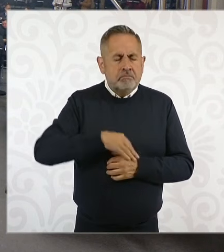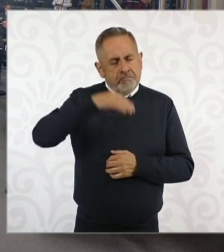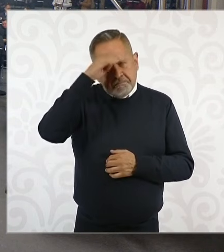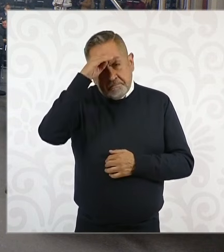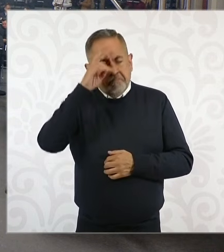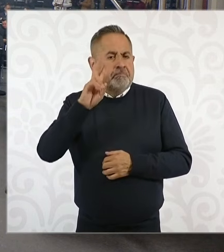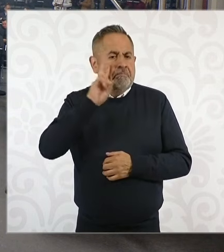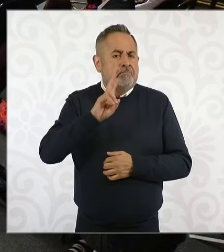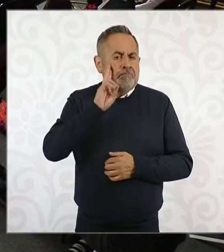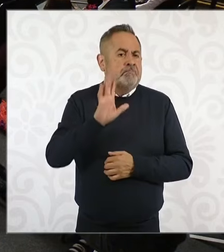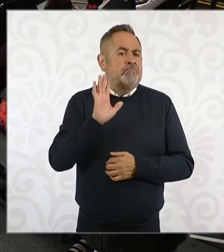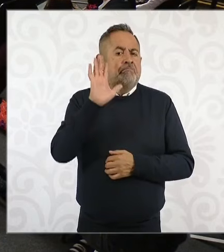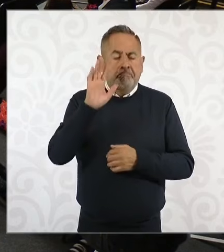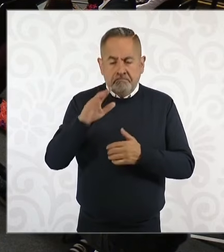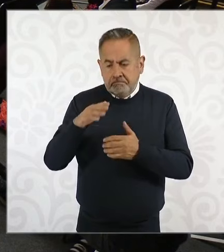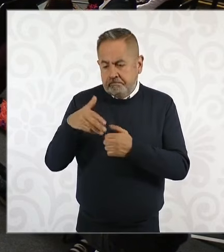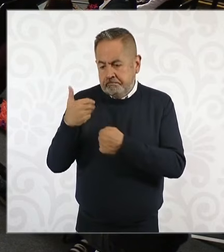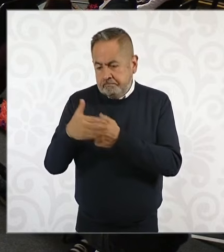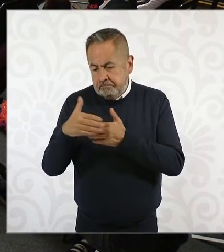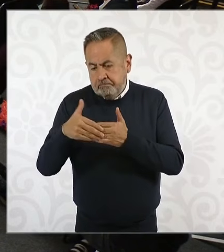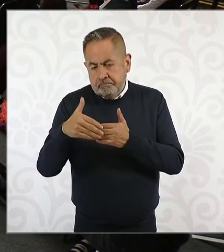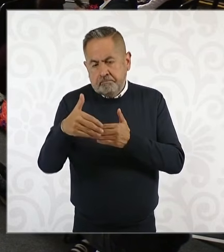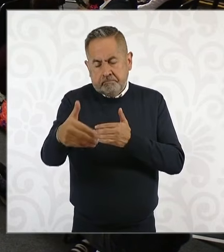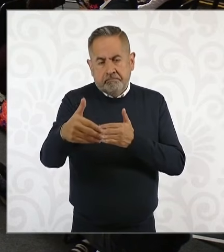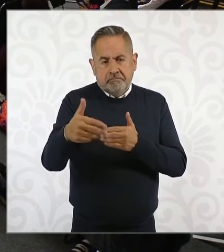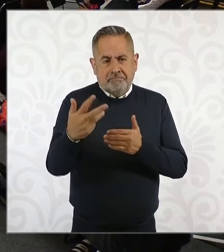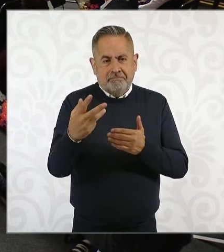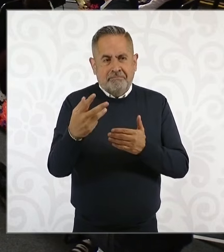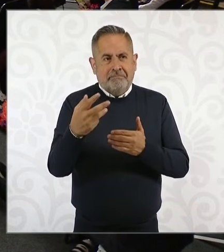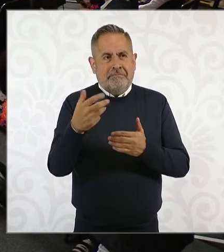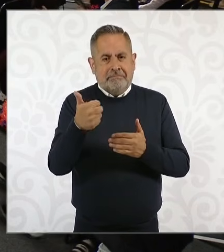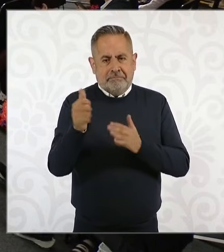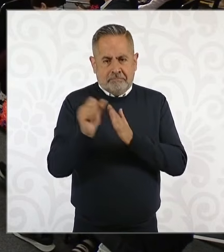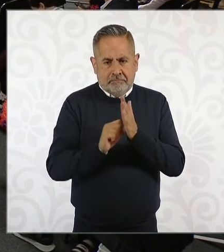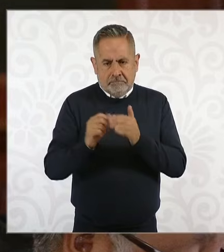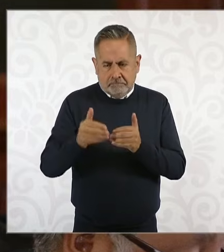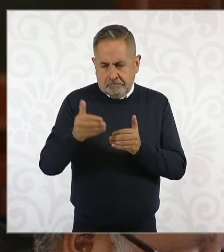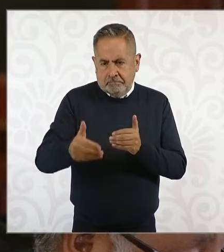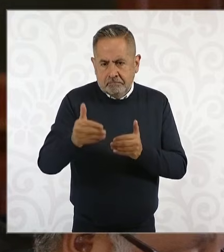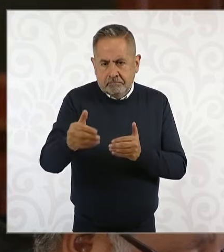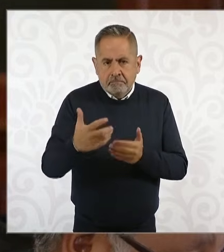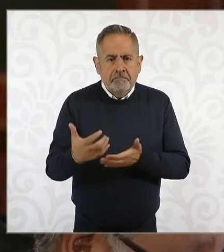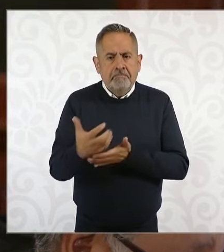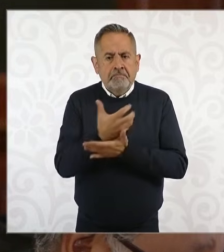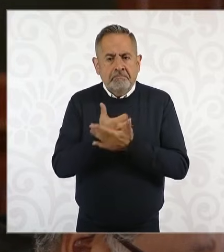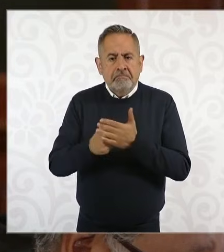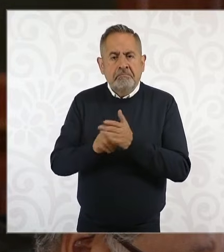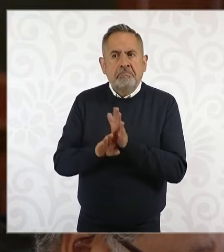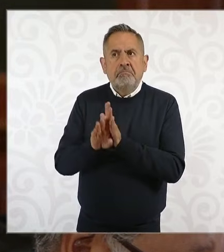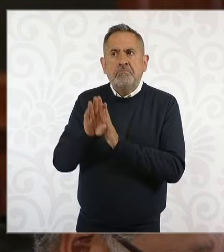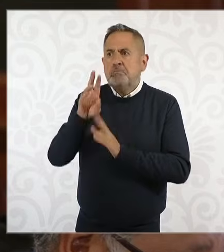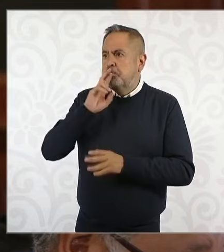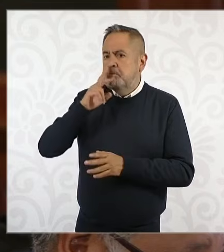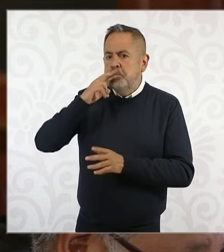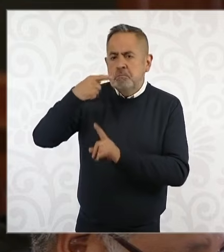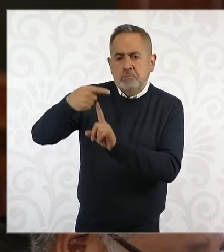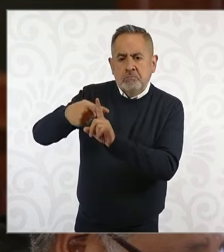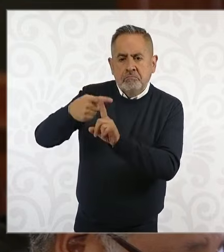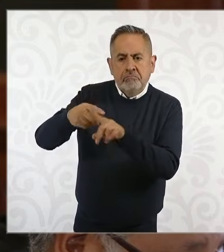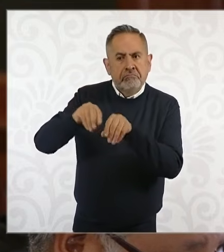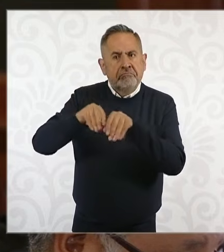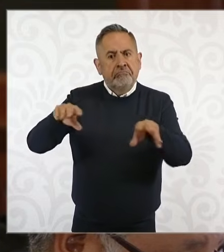desempeño económico durante el segundo trimestre de este año. ¿Cuál es su opinión y por qué cree que estas cifras se están dando a